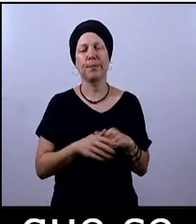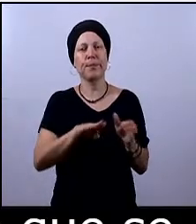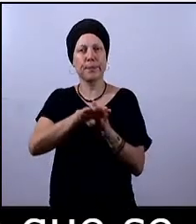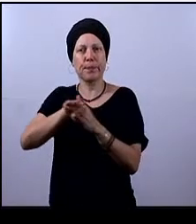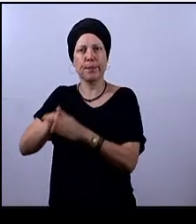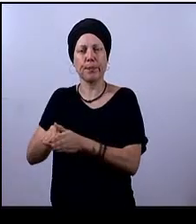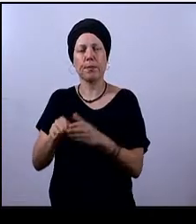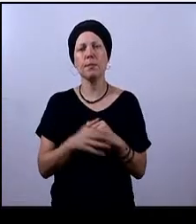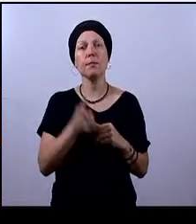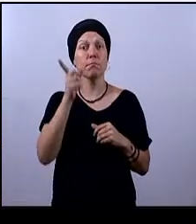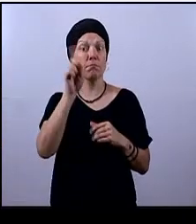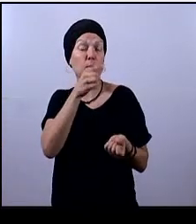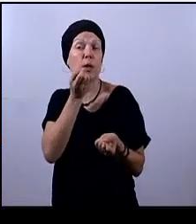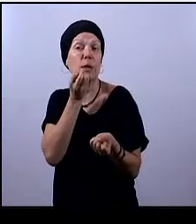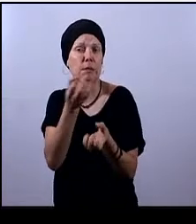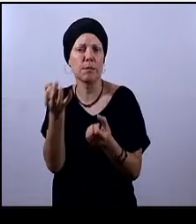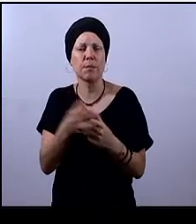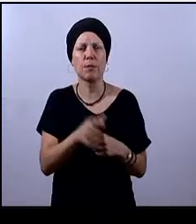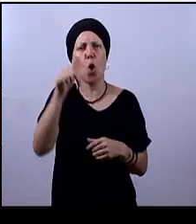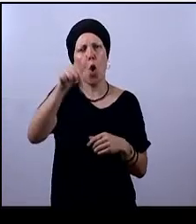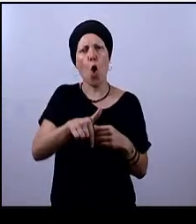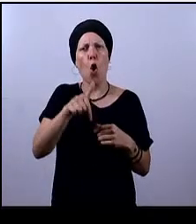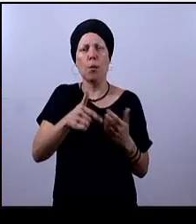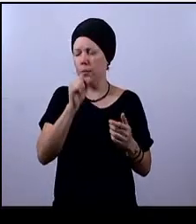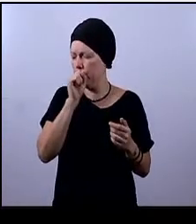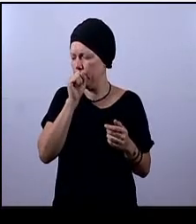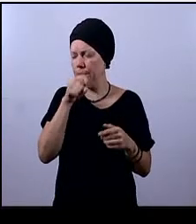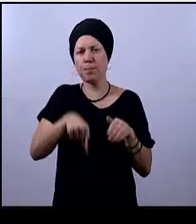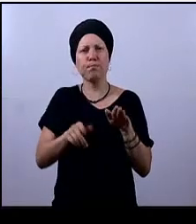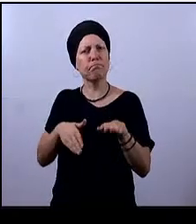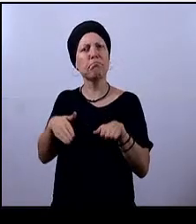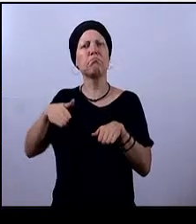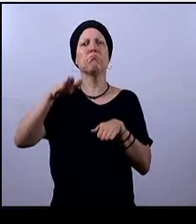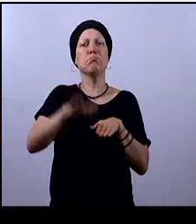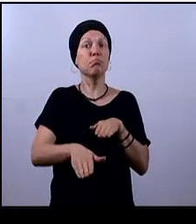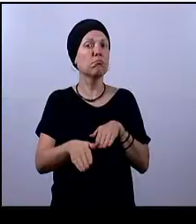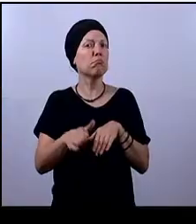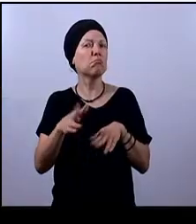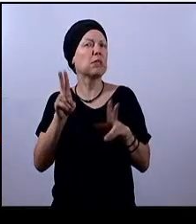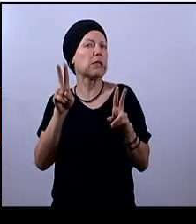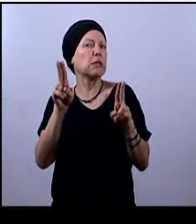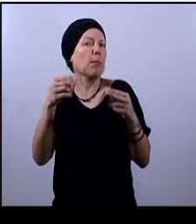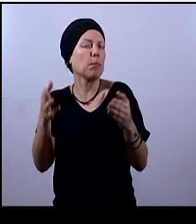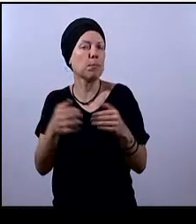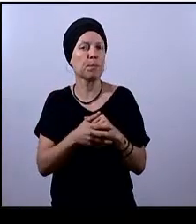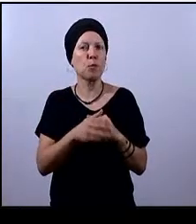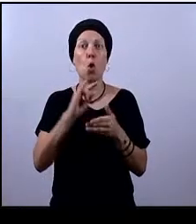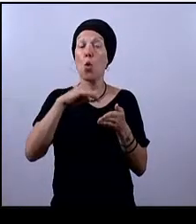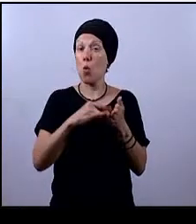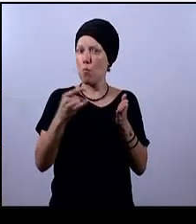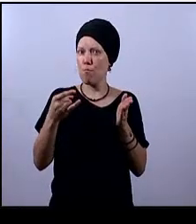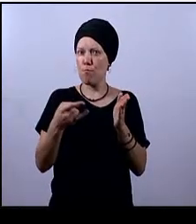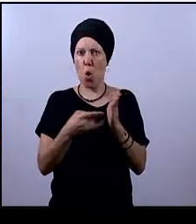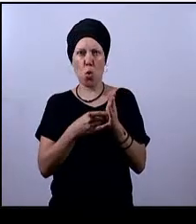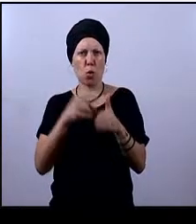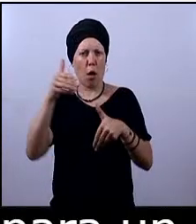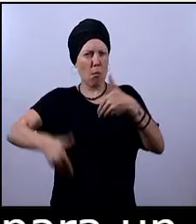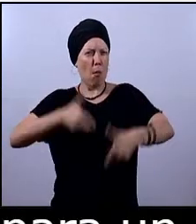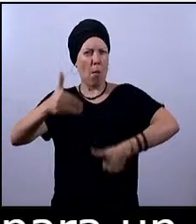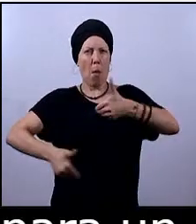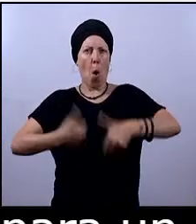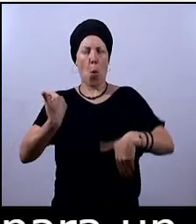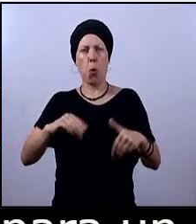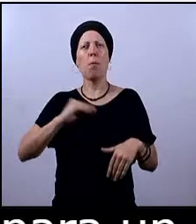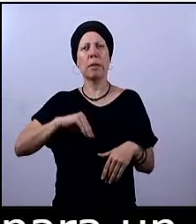de asuntos, también quiero informarles que hoy hemos dado un paso más para hacer realidad un proyecto muy demandado por